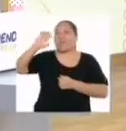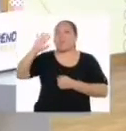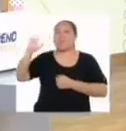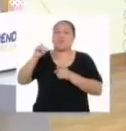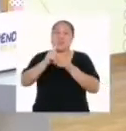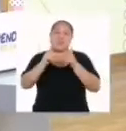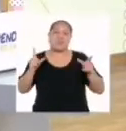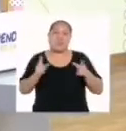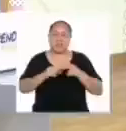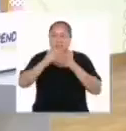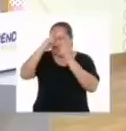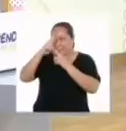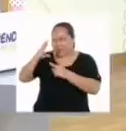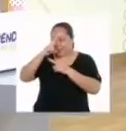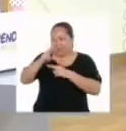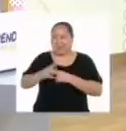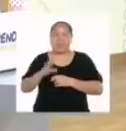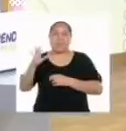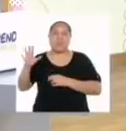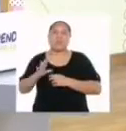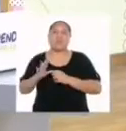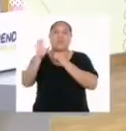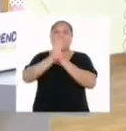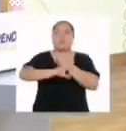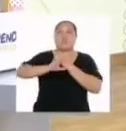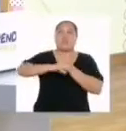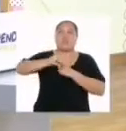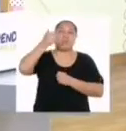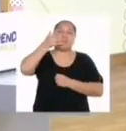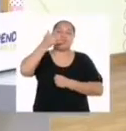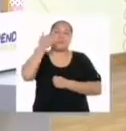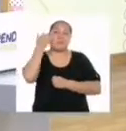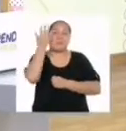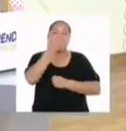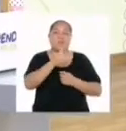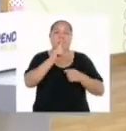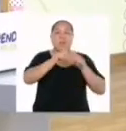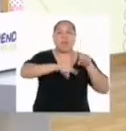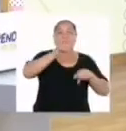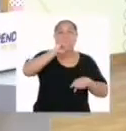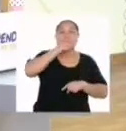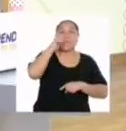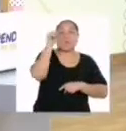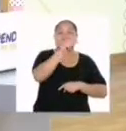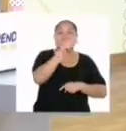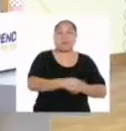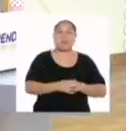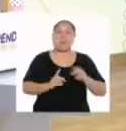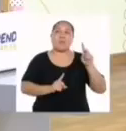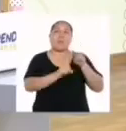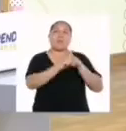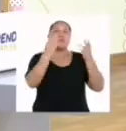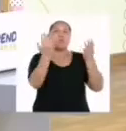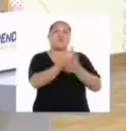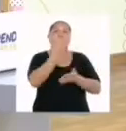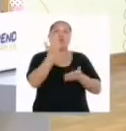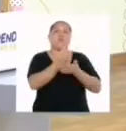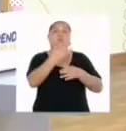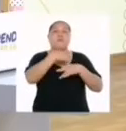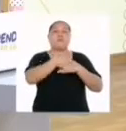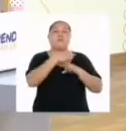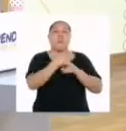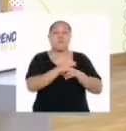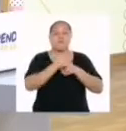tierra, respetando todos los protocolos sanitarios. Ya me he comunicado con unas primas que viven allá y me dicen que ha surgido una nueva generación